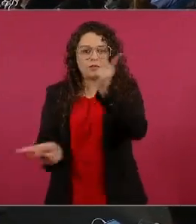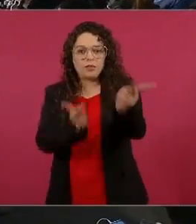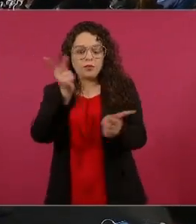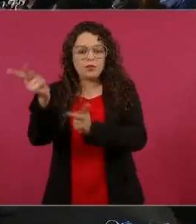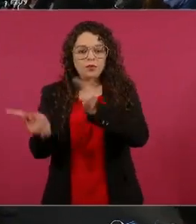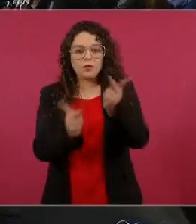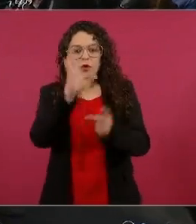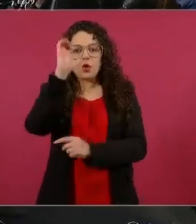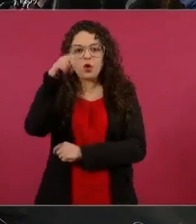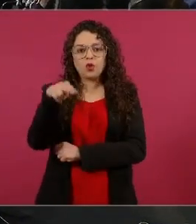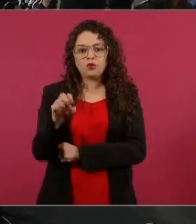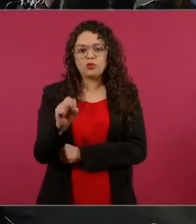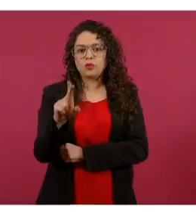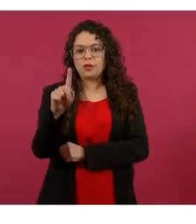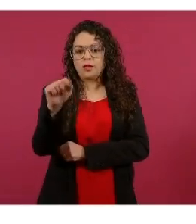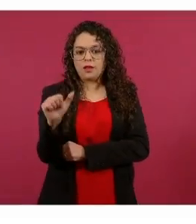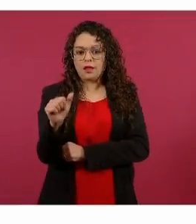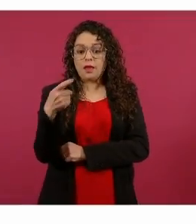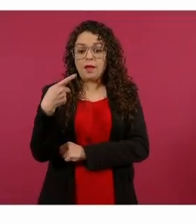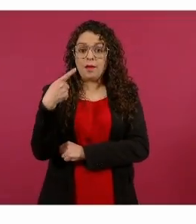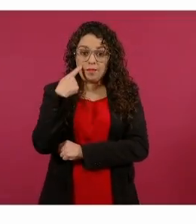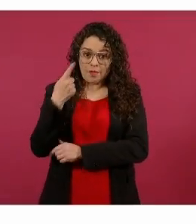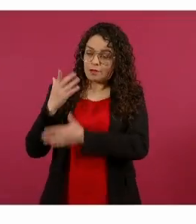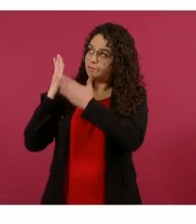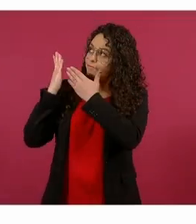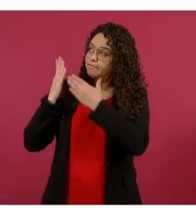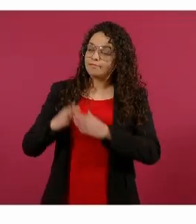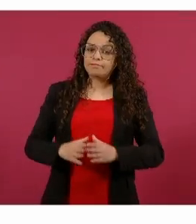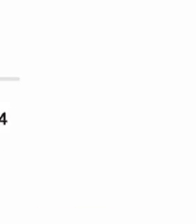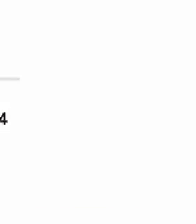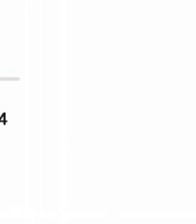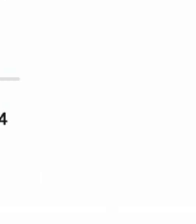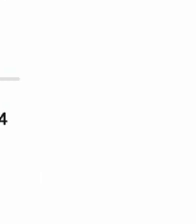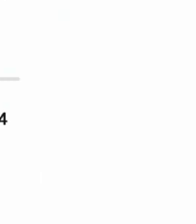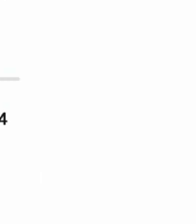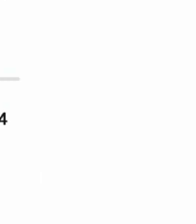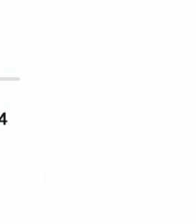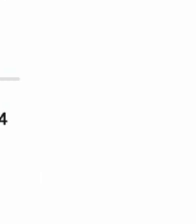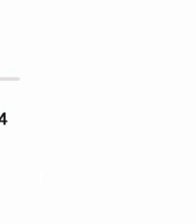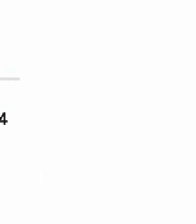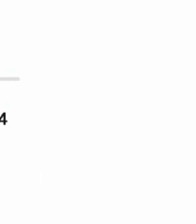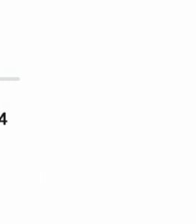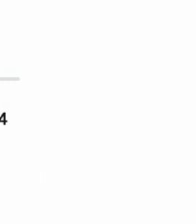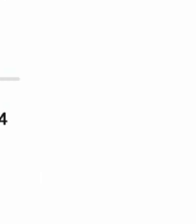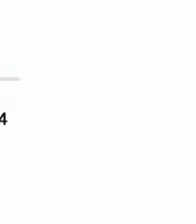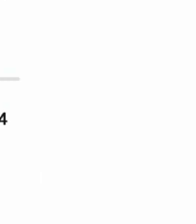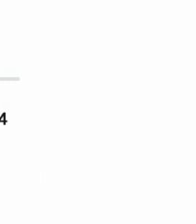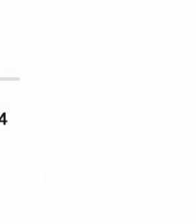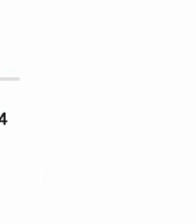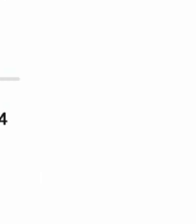16 pero los conservadores llamaron a no